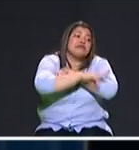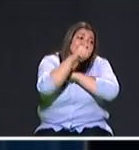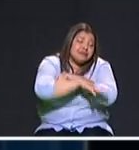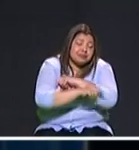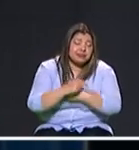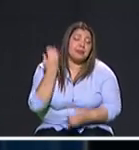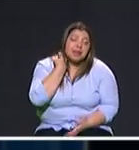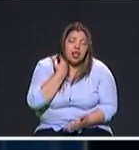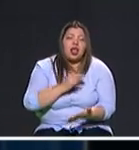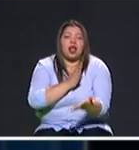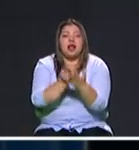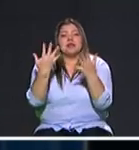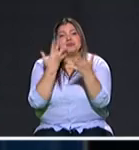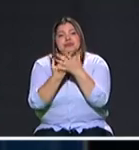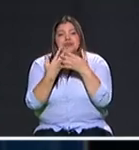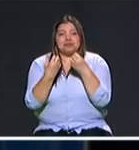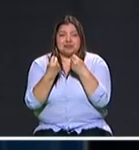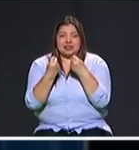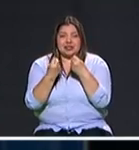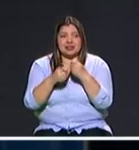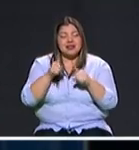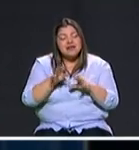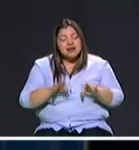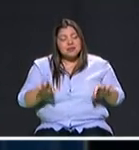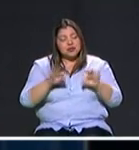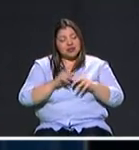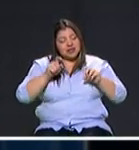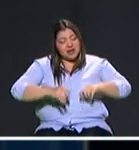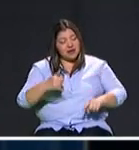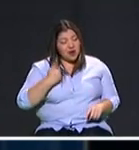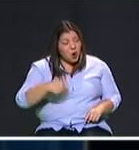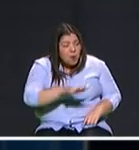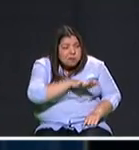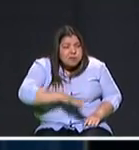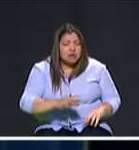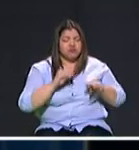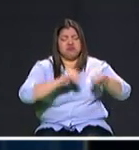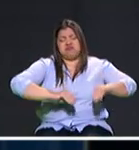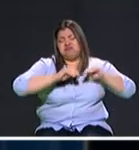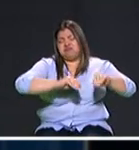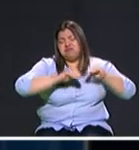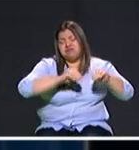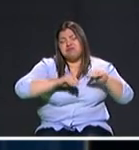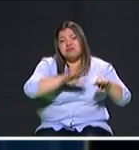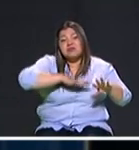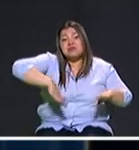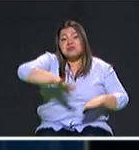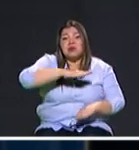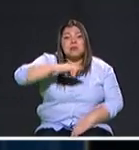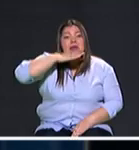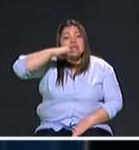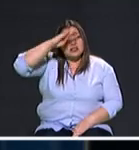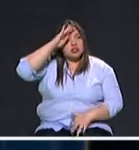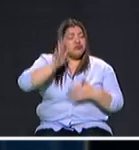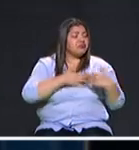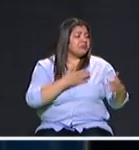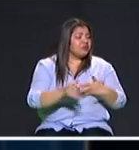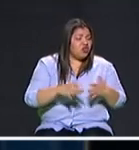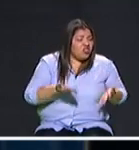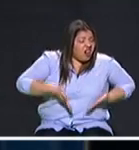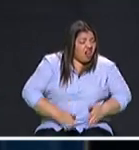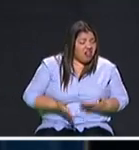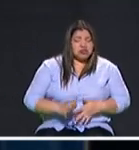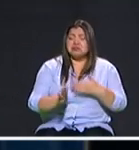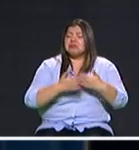emprendimiento innovación tenemos que como sociedad apostarle a que los dones de medellín sin importar su barrio de origen tengan